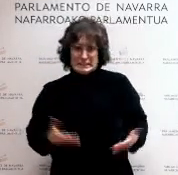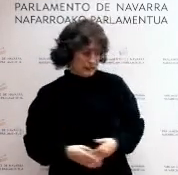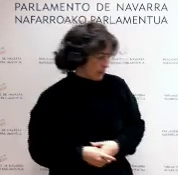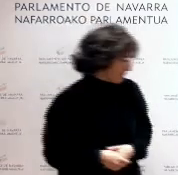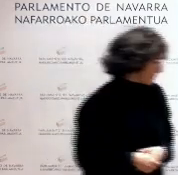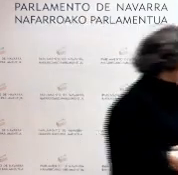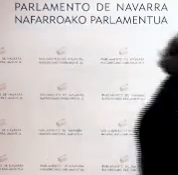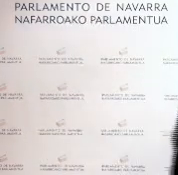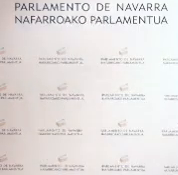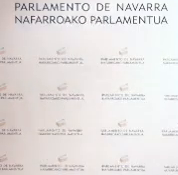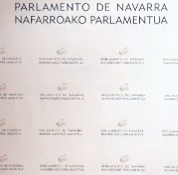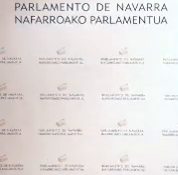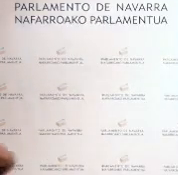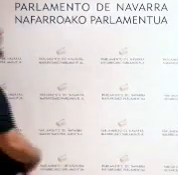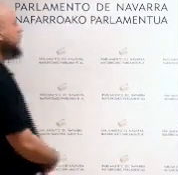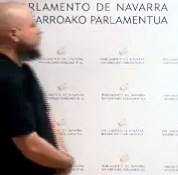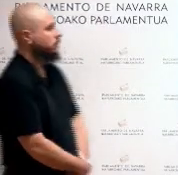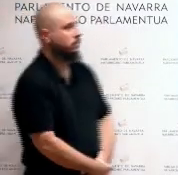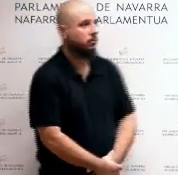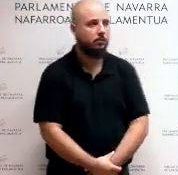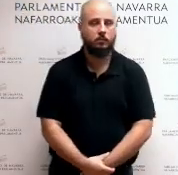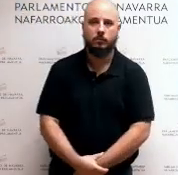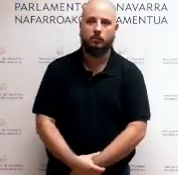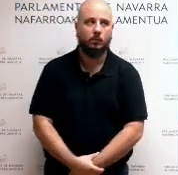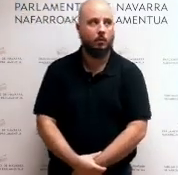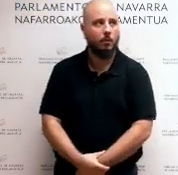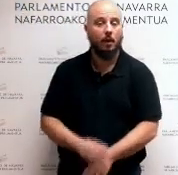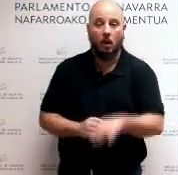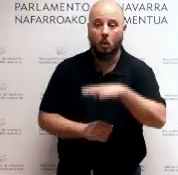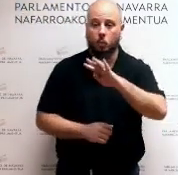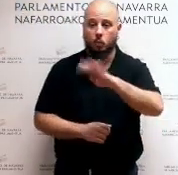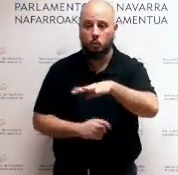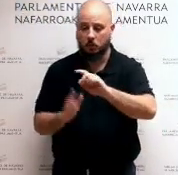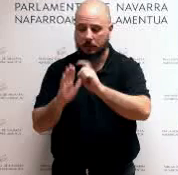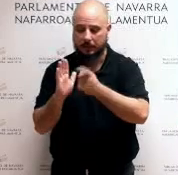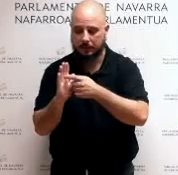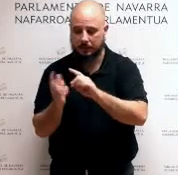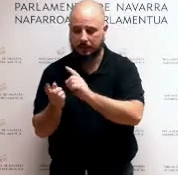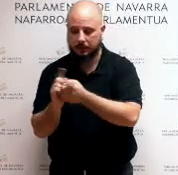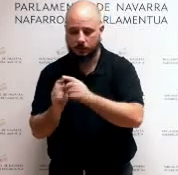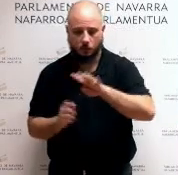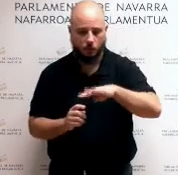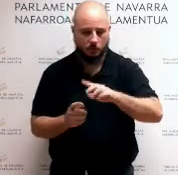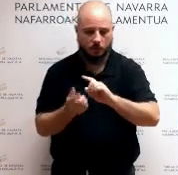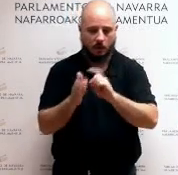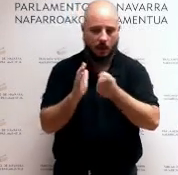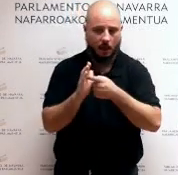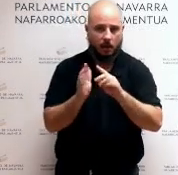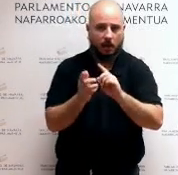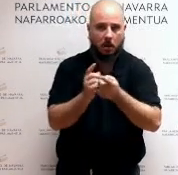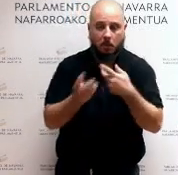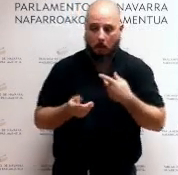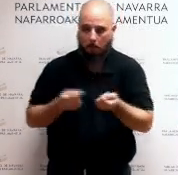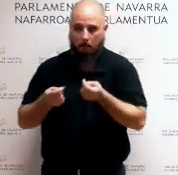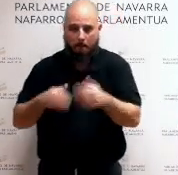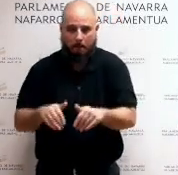Si estamos cada 4 meses cambiando las normas, lógicamente que el mercado se para o se ralentiza. Quien está